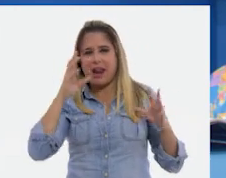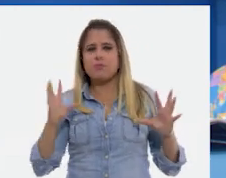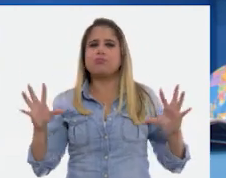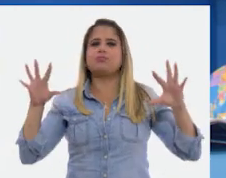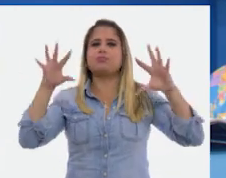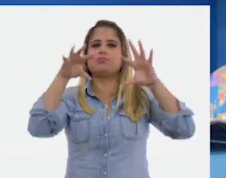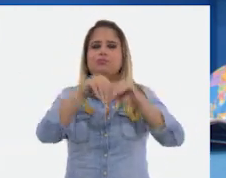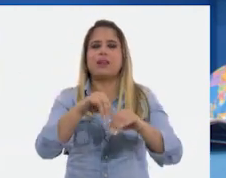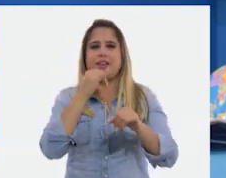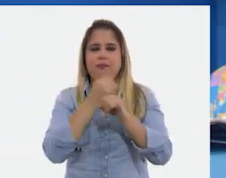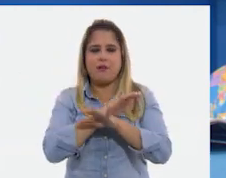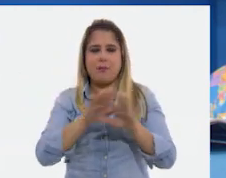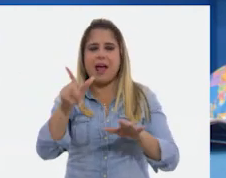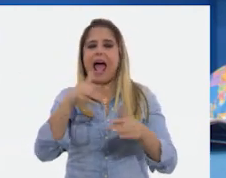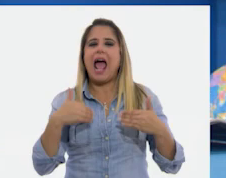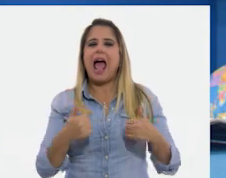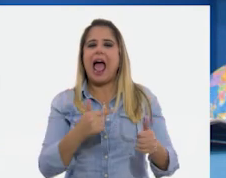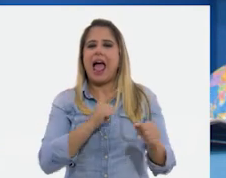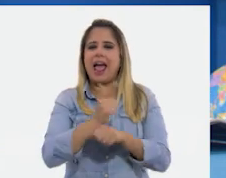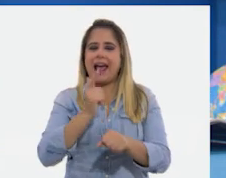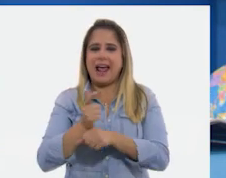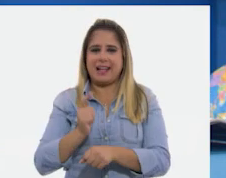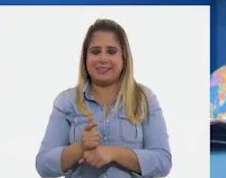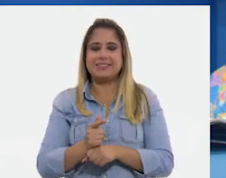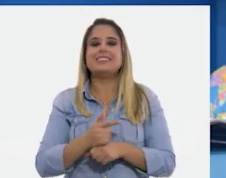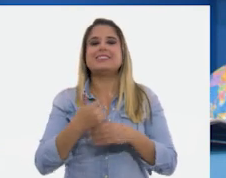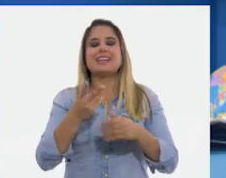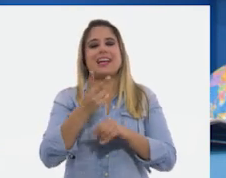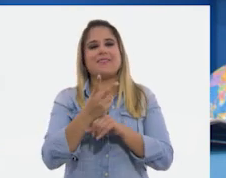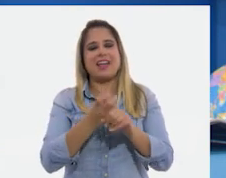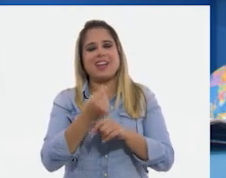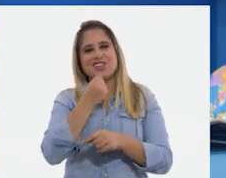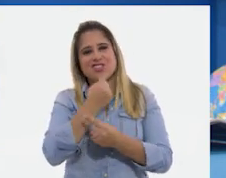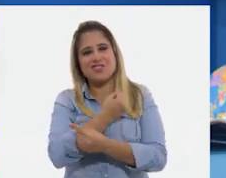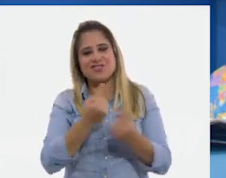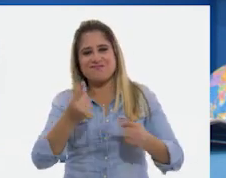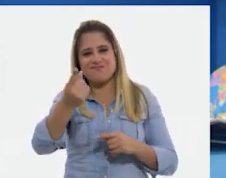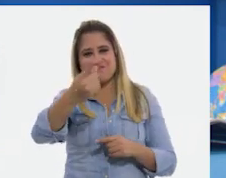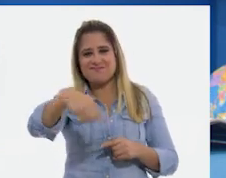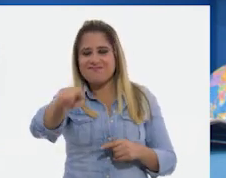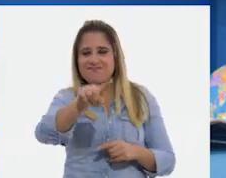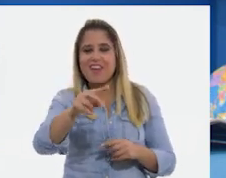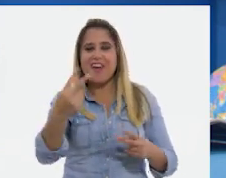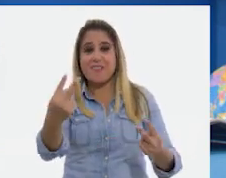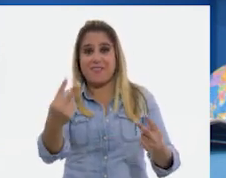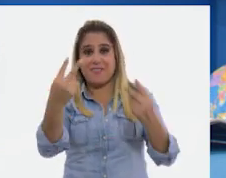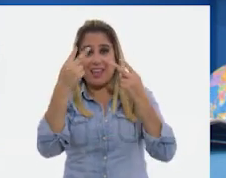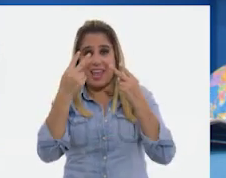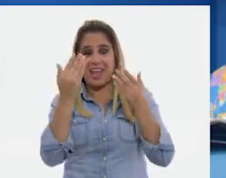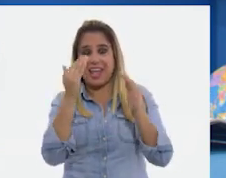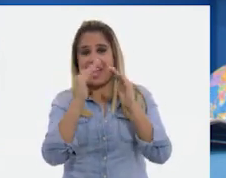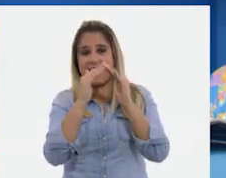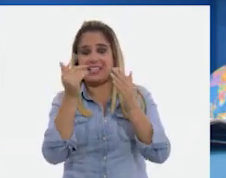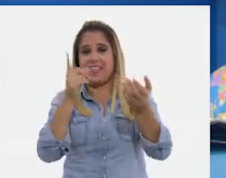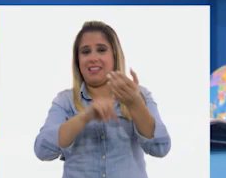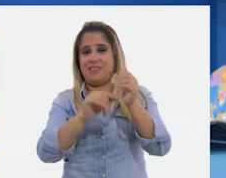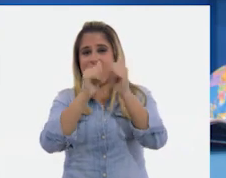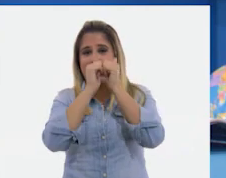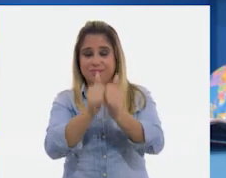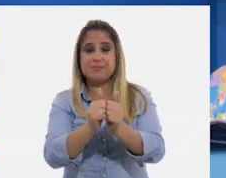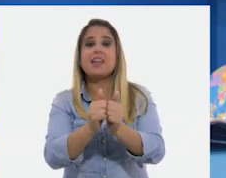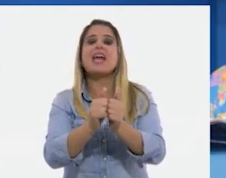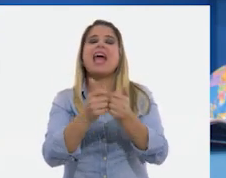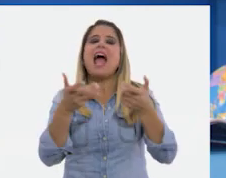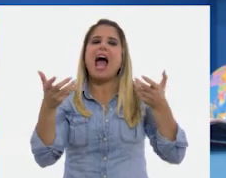información y entenderla mejor. Invitamos a los niños y niñas que nos acompañan desde casa a